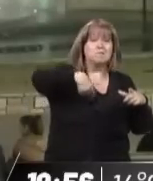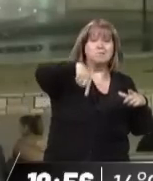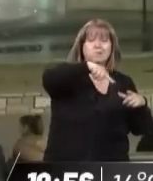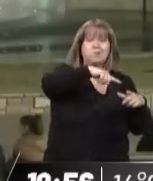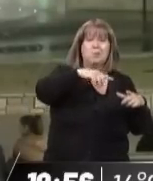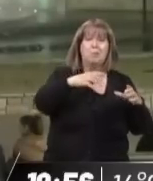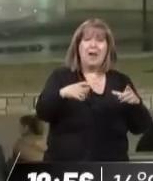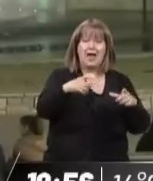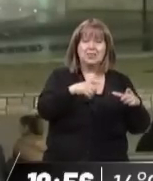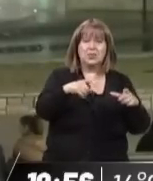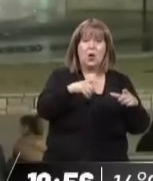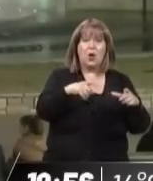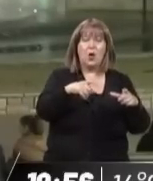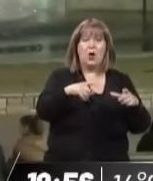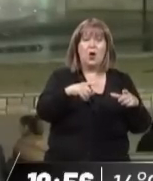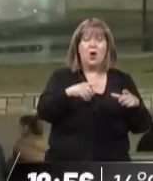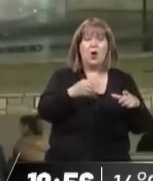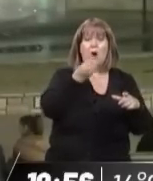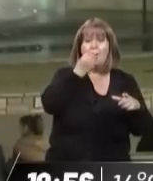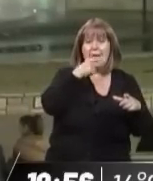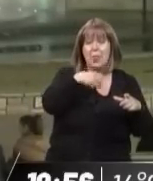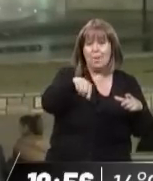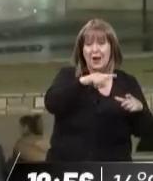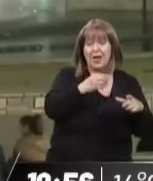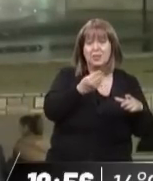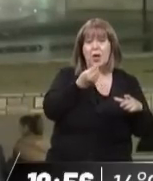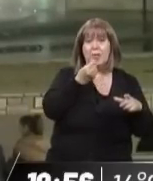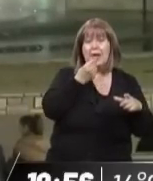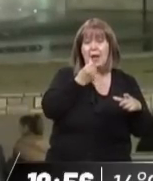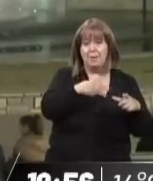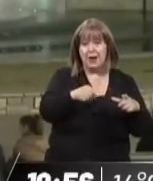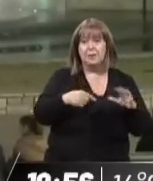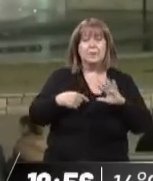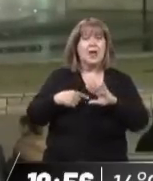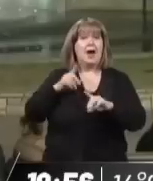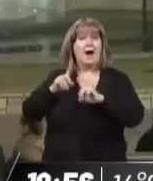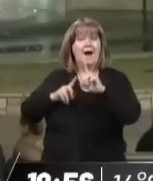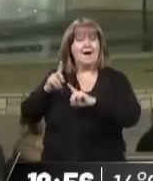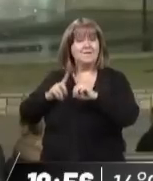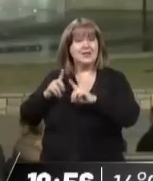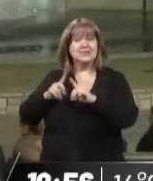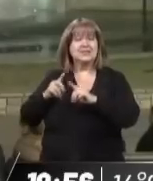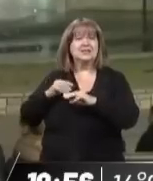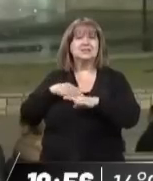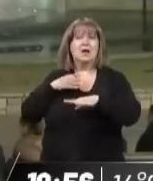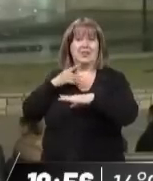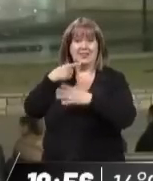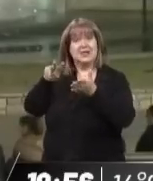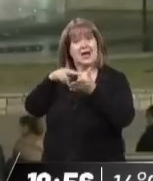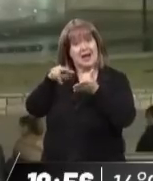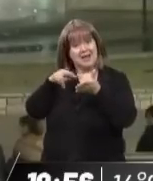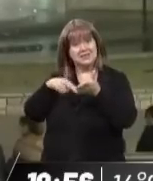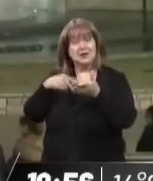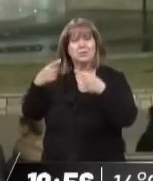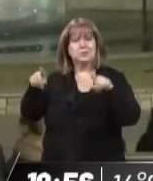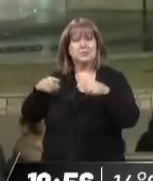tristemente, lo tengo poco. Porque hay una parte que dice, si cuando vas al kiosco a comprar cigarrillos, la sorpresa de siempre es que el precio aumentó. Dice ese